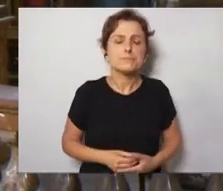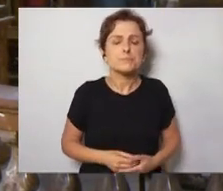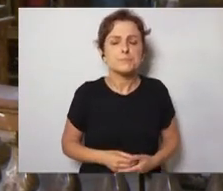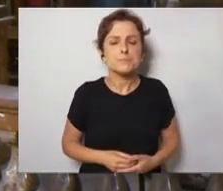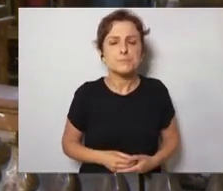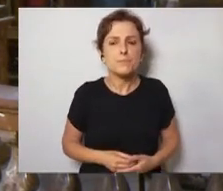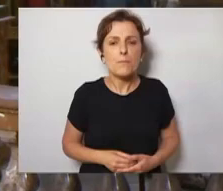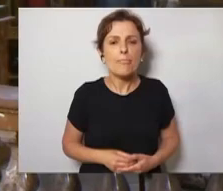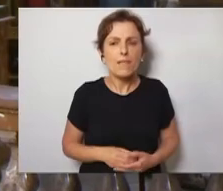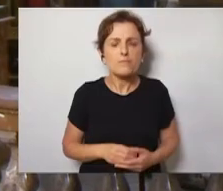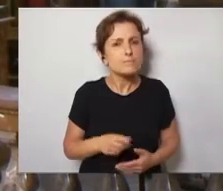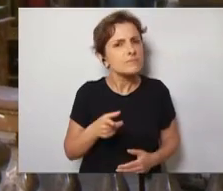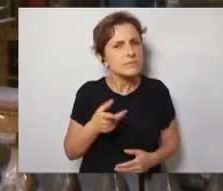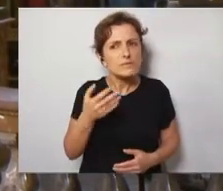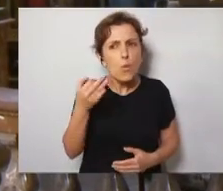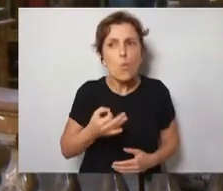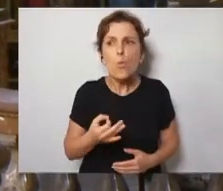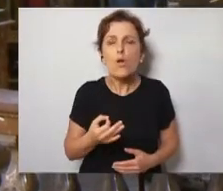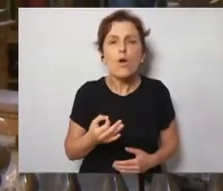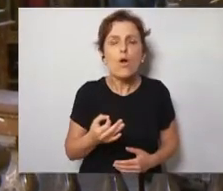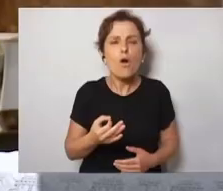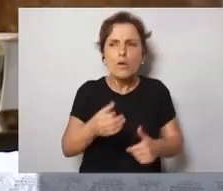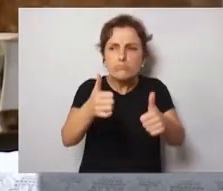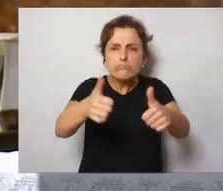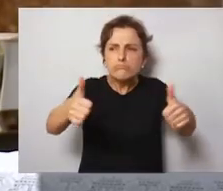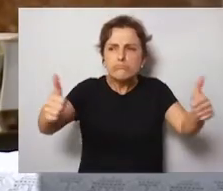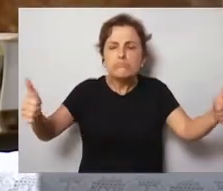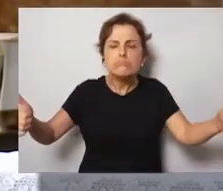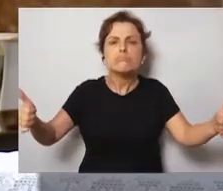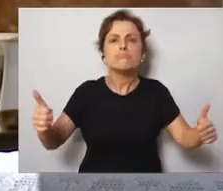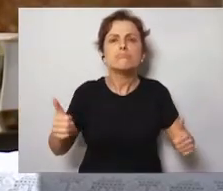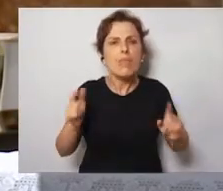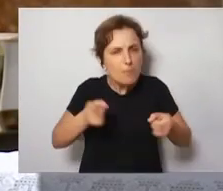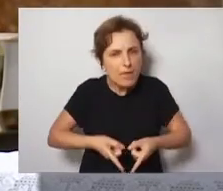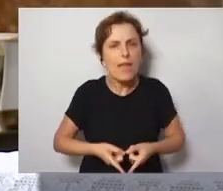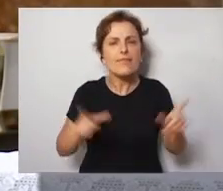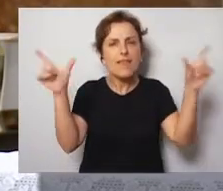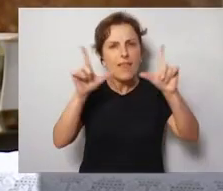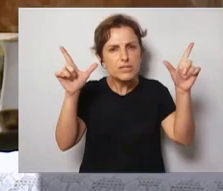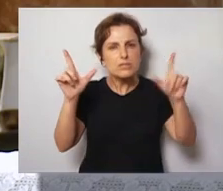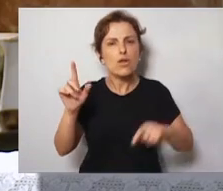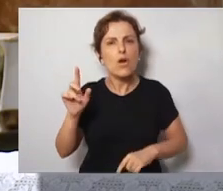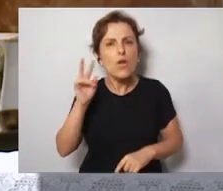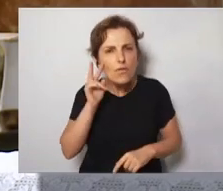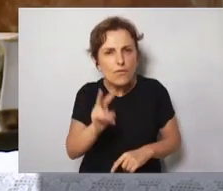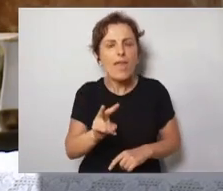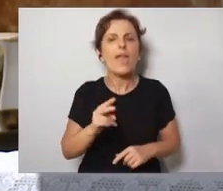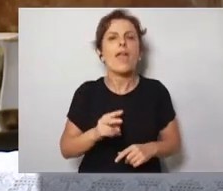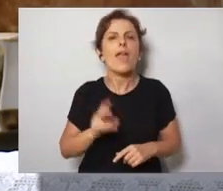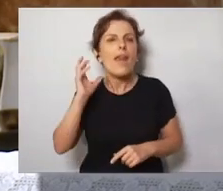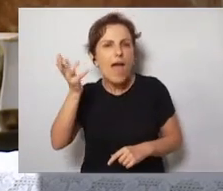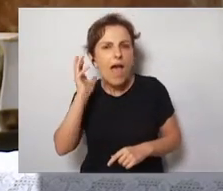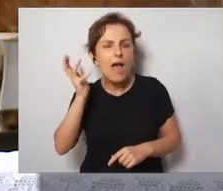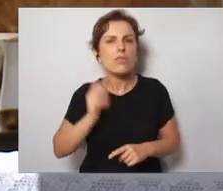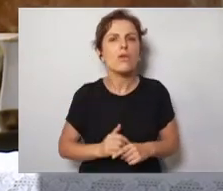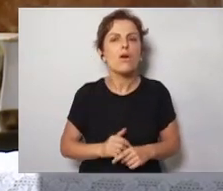seguramente muchos de los que estén mirando participando a través de la televisión de la radio sean también los que